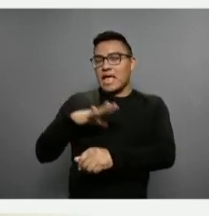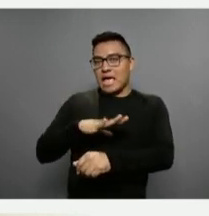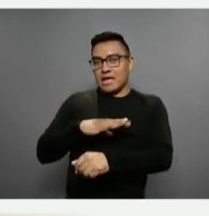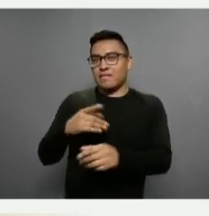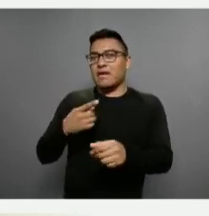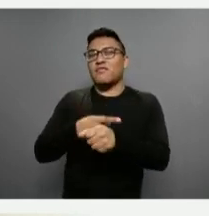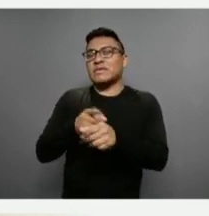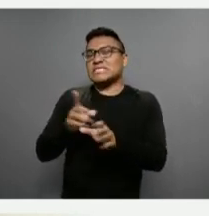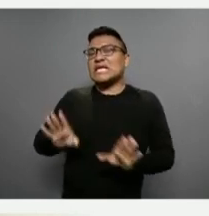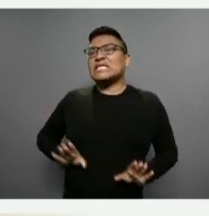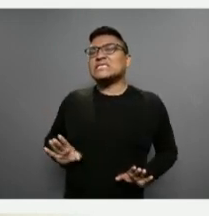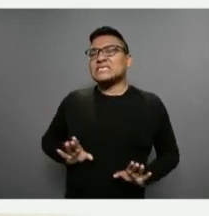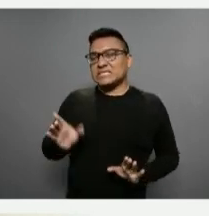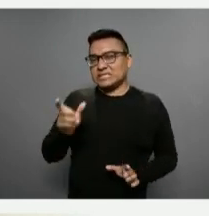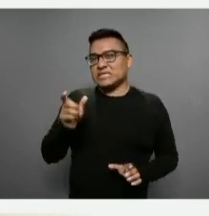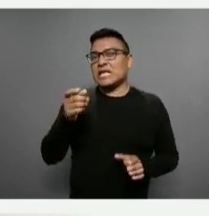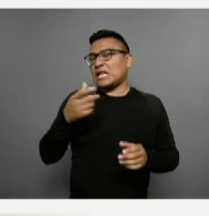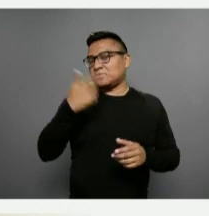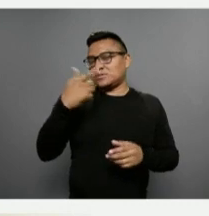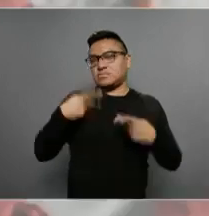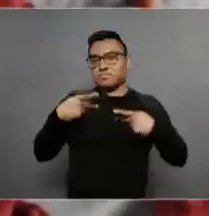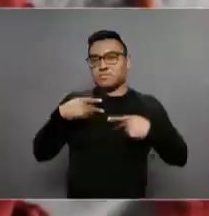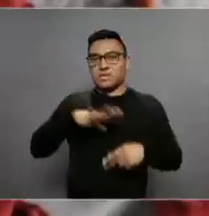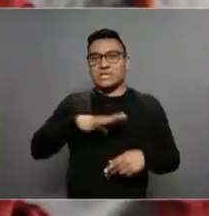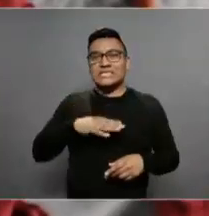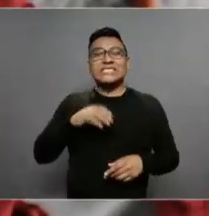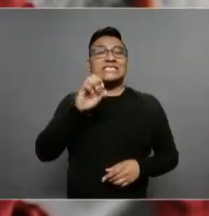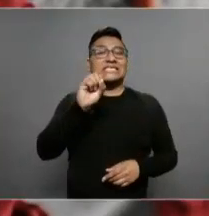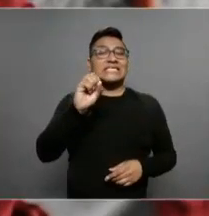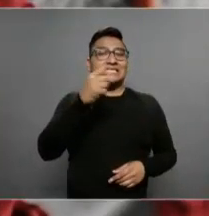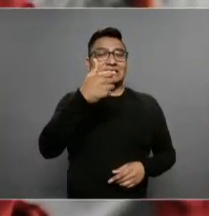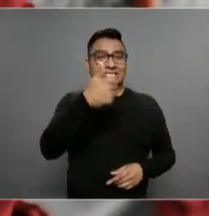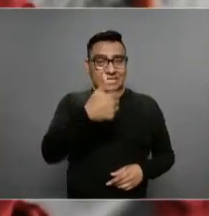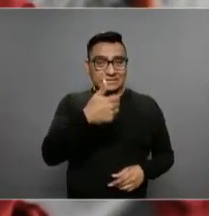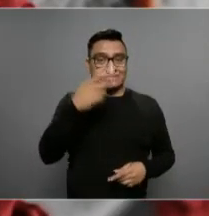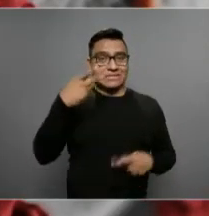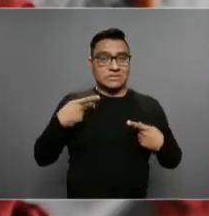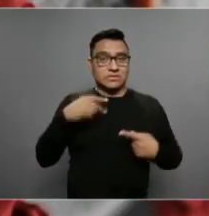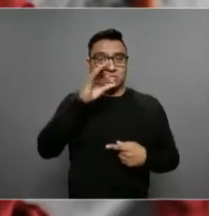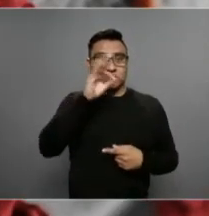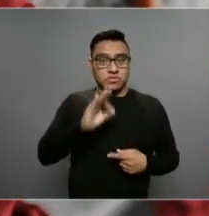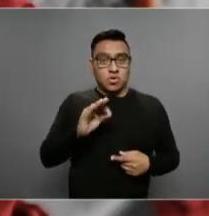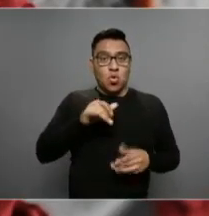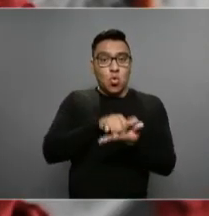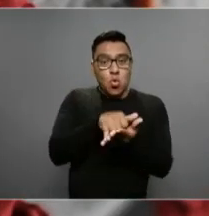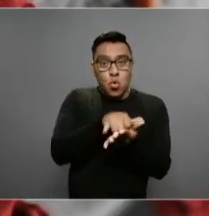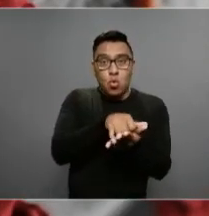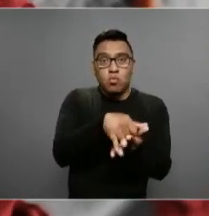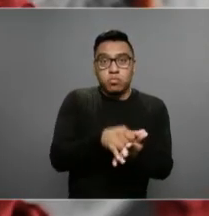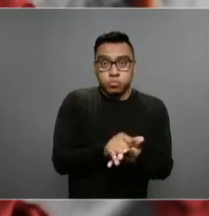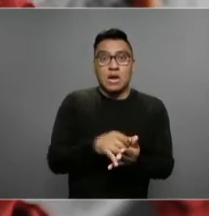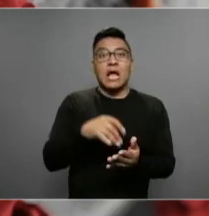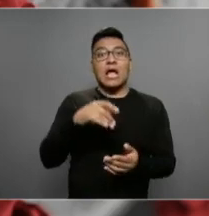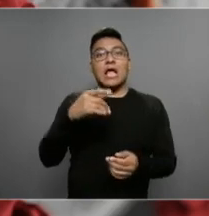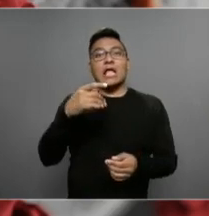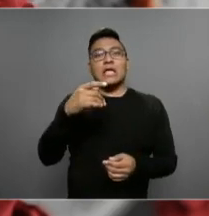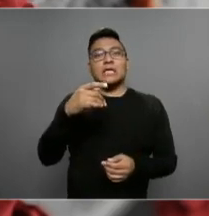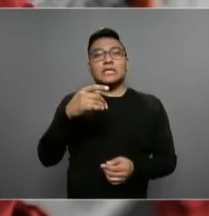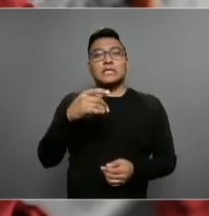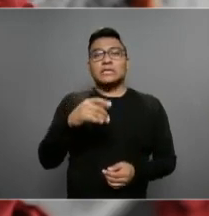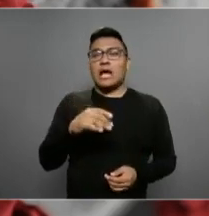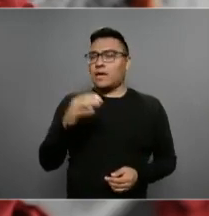los padecimientos previos que tenían estas 12 personas. El 66% tenía obesidad, el 50% tenía hipertensión. A